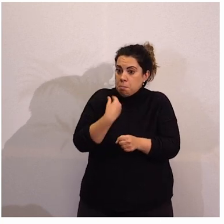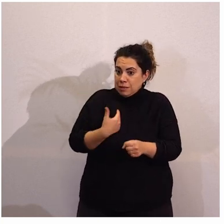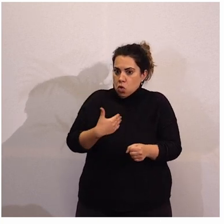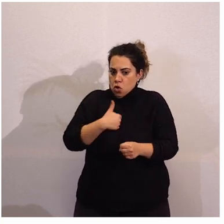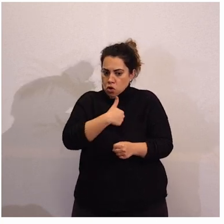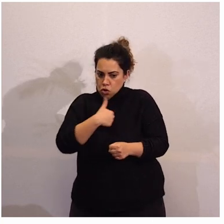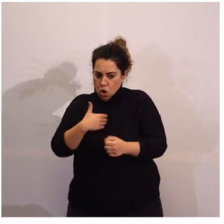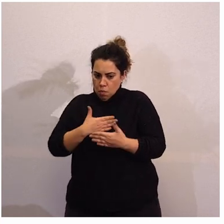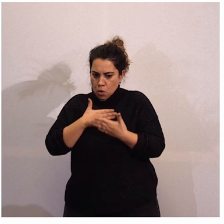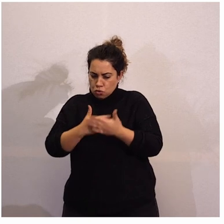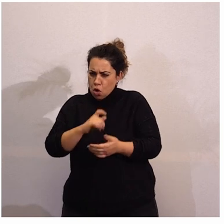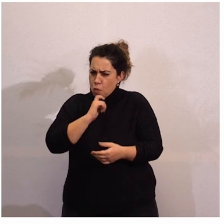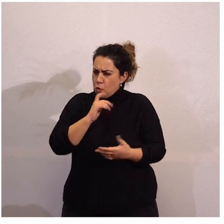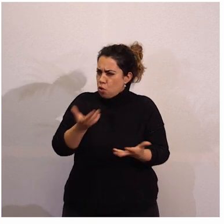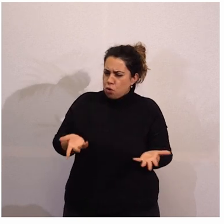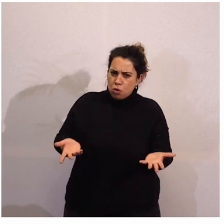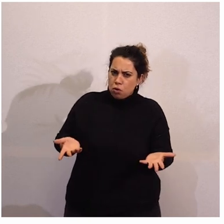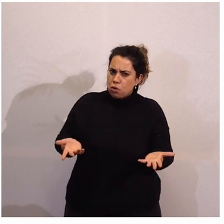realiza.